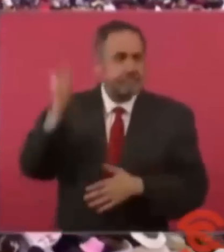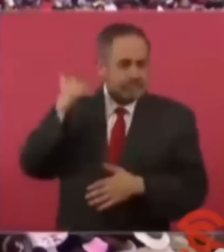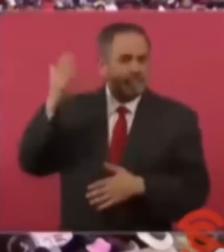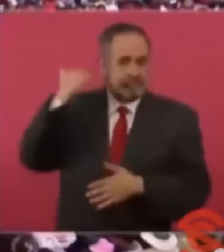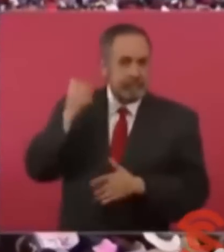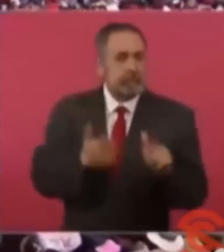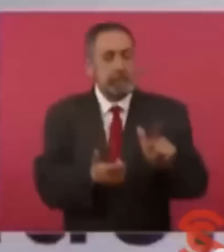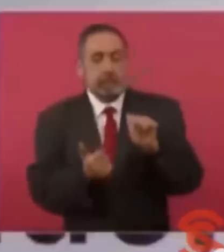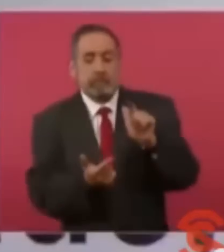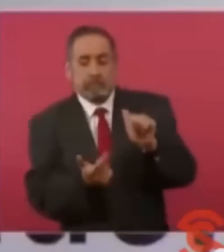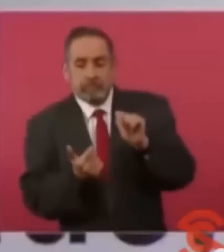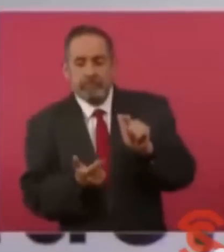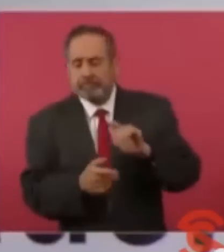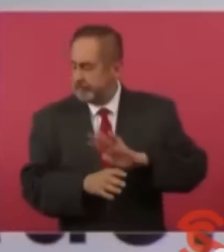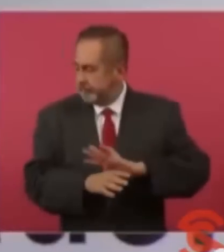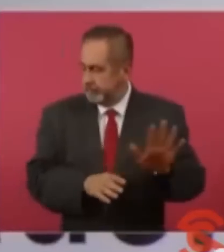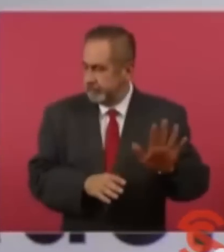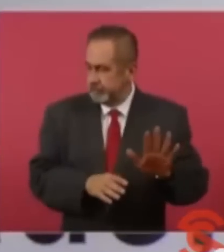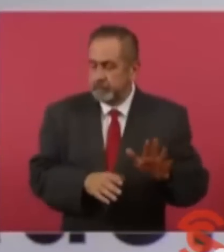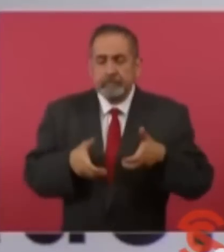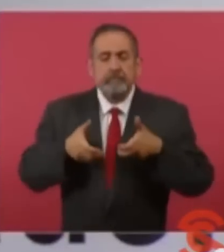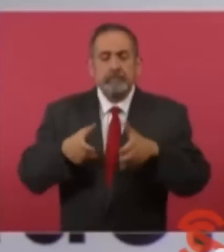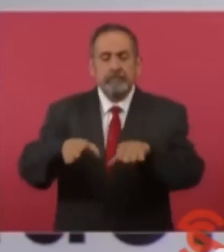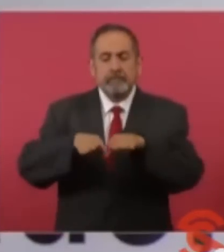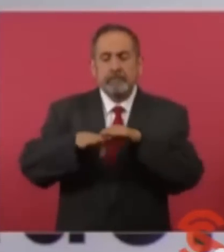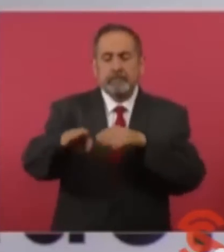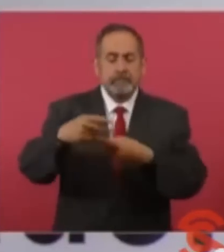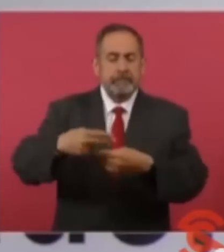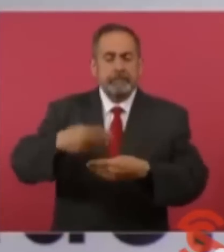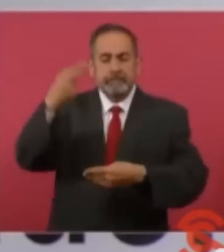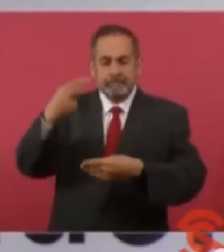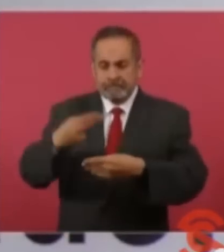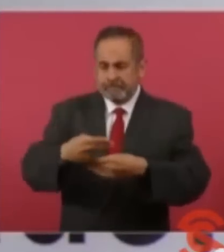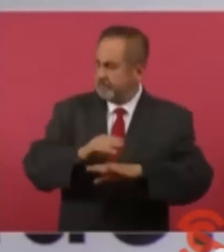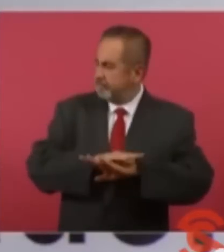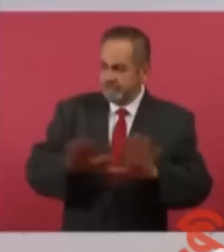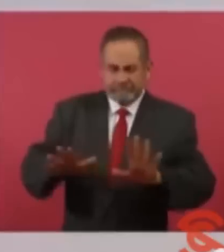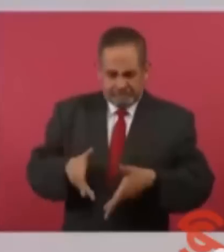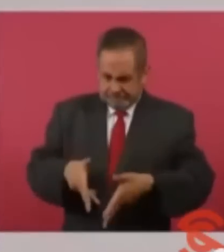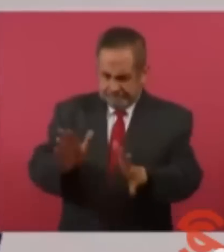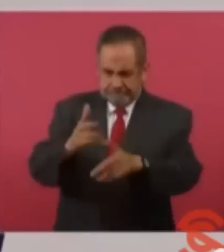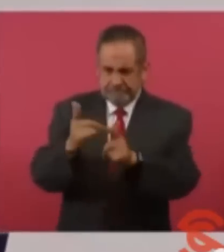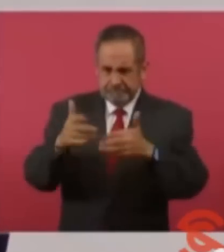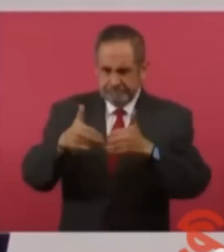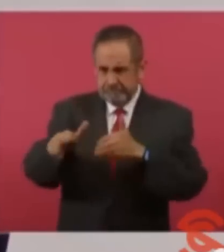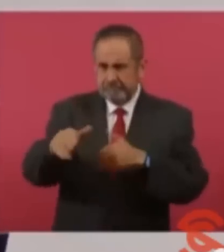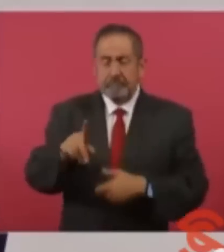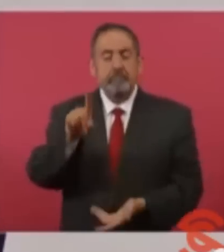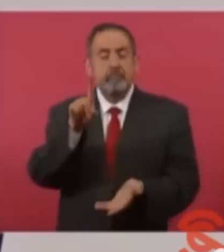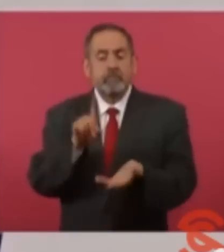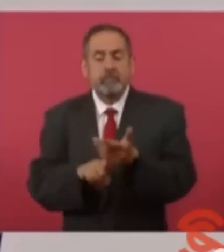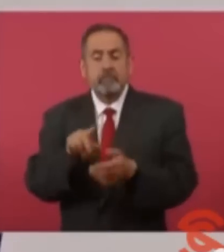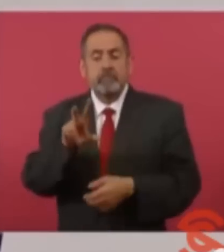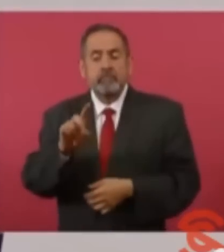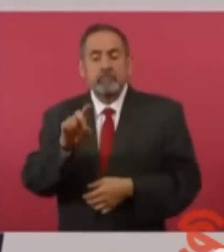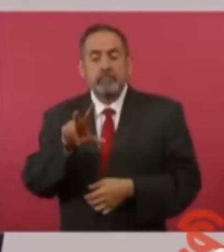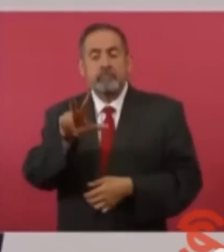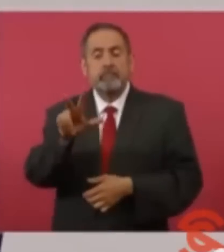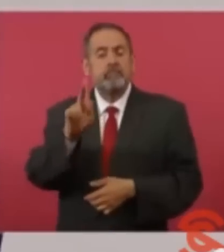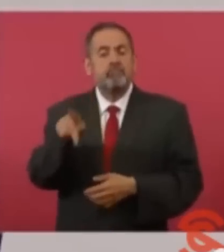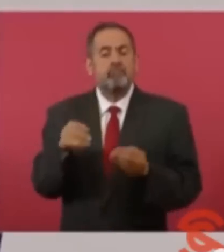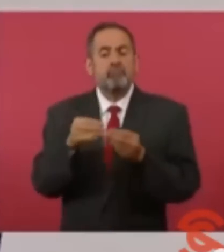antes, carreteras libres de peaje que suman 1,038